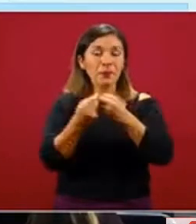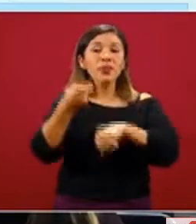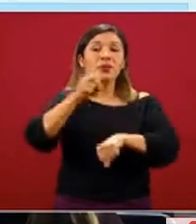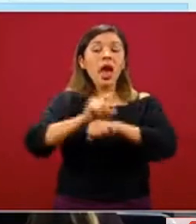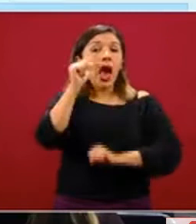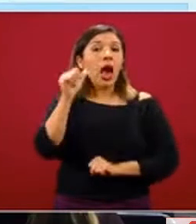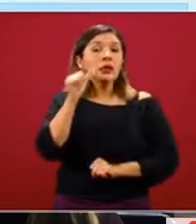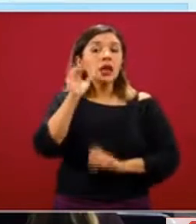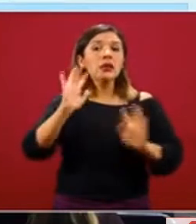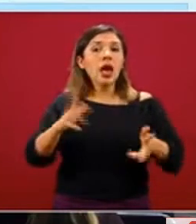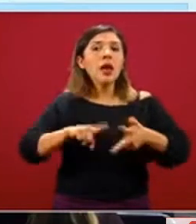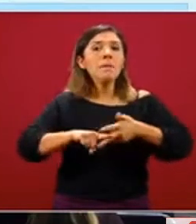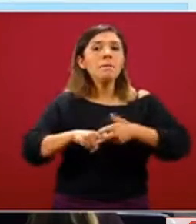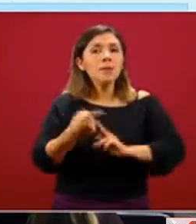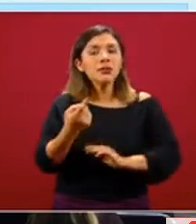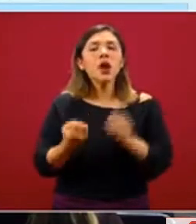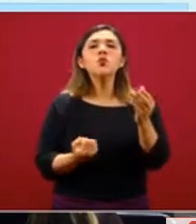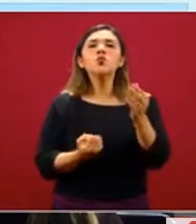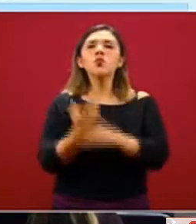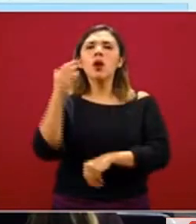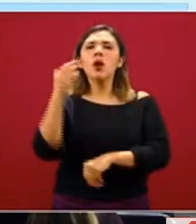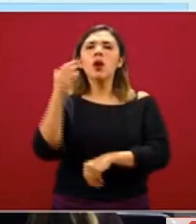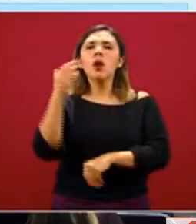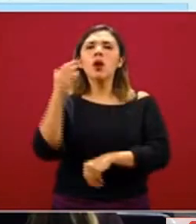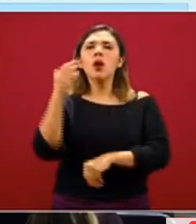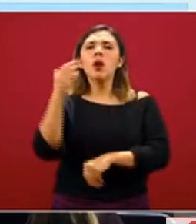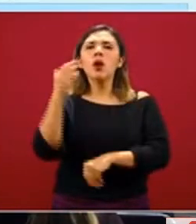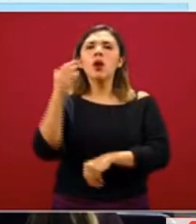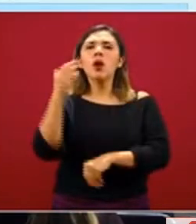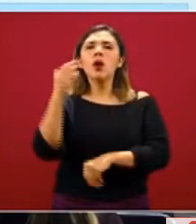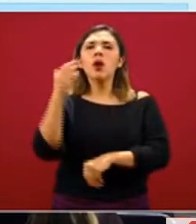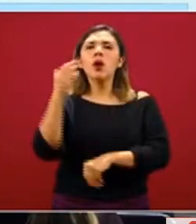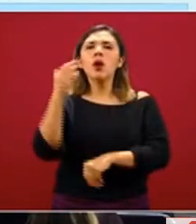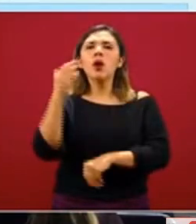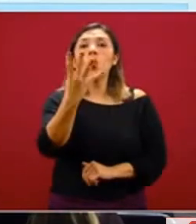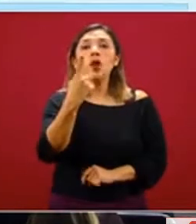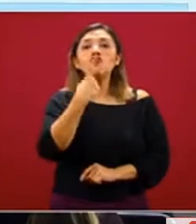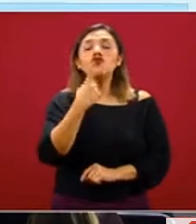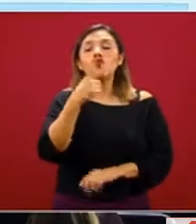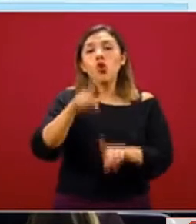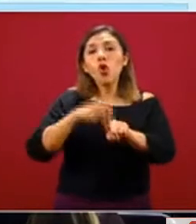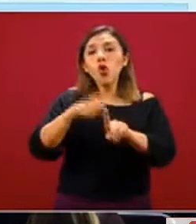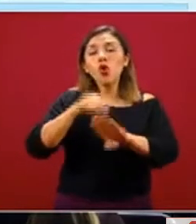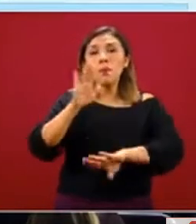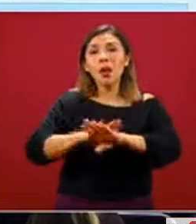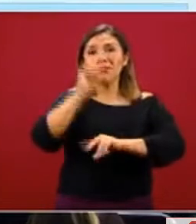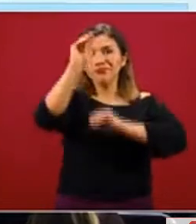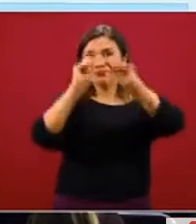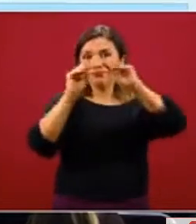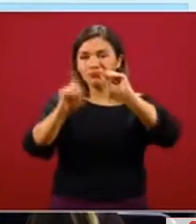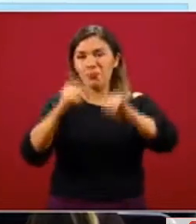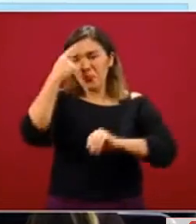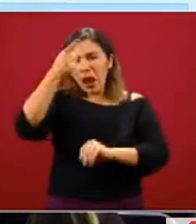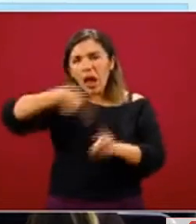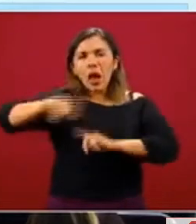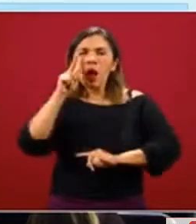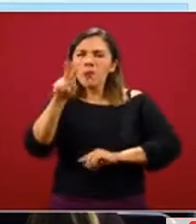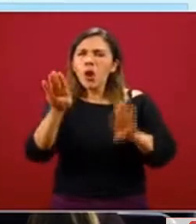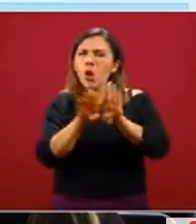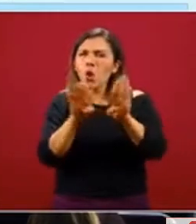ayer iniciamos con una nueva escala, agregamos 4 colores más a la escala para poder estar viendo cómo se